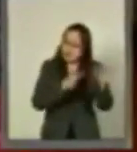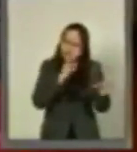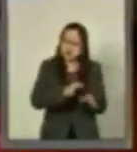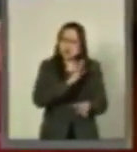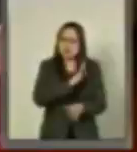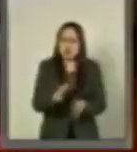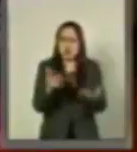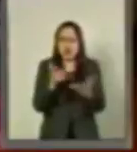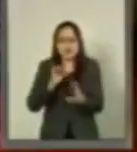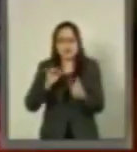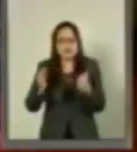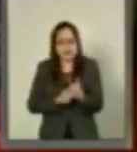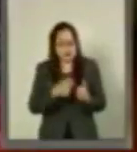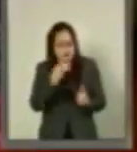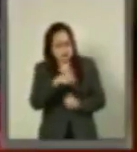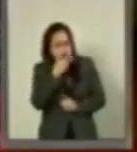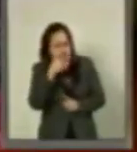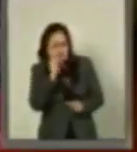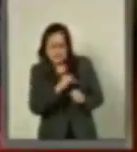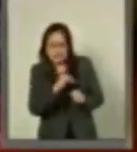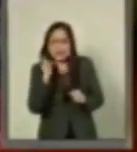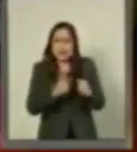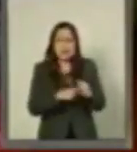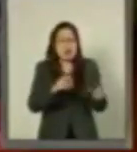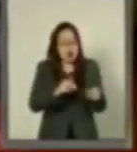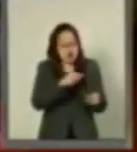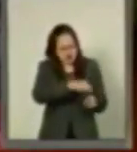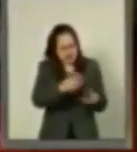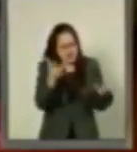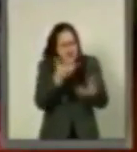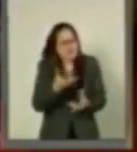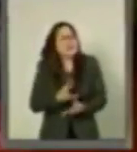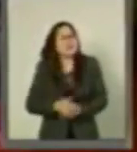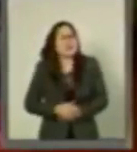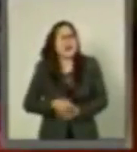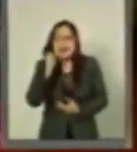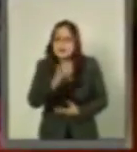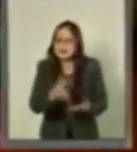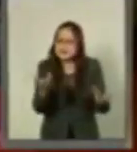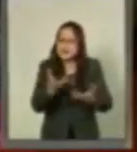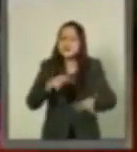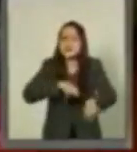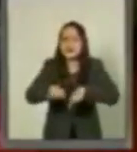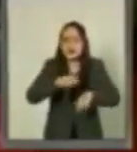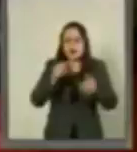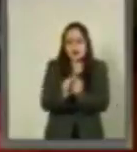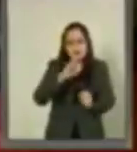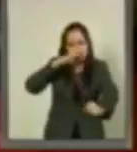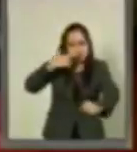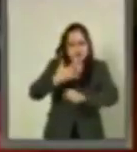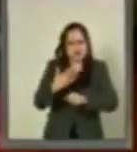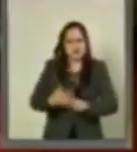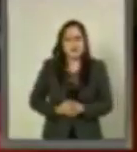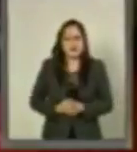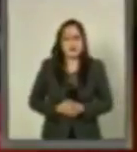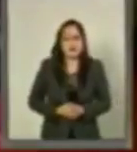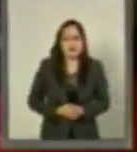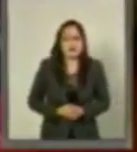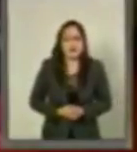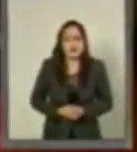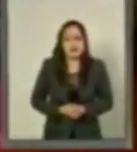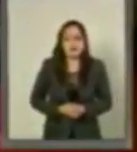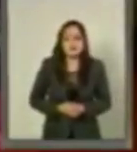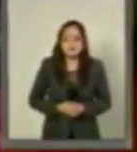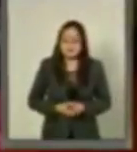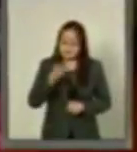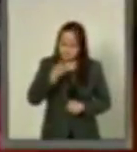evento del que no están acostumbrados. Eso es actuar con responsabilidad